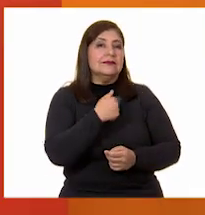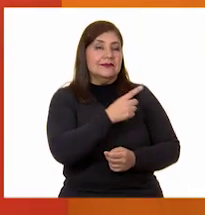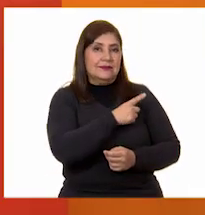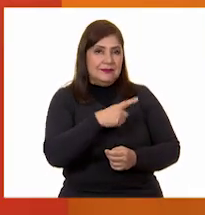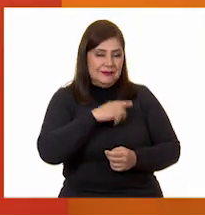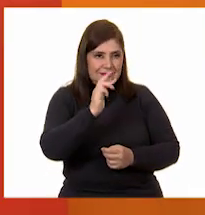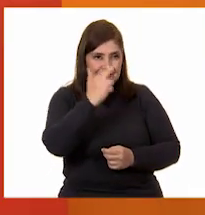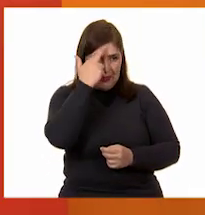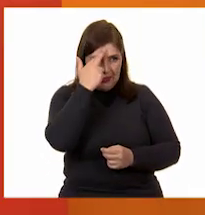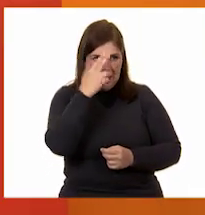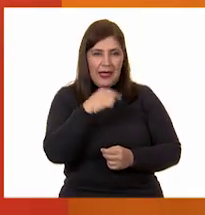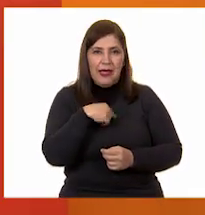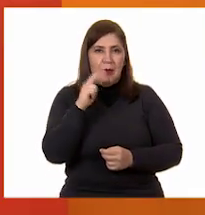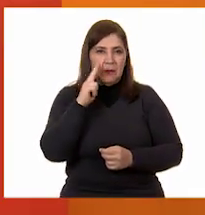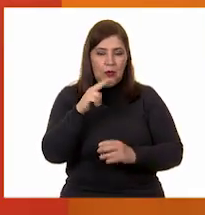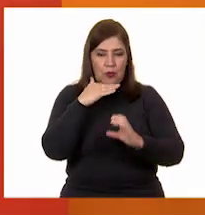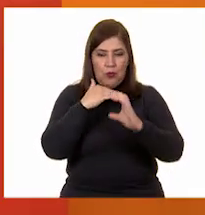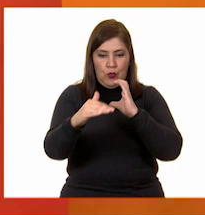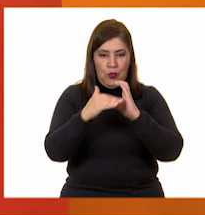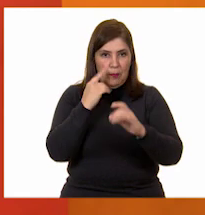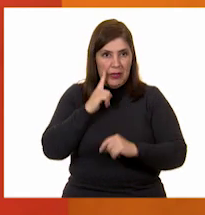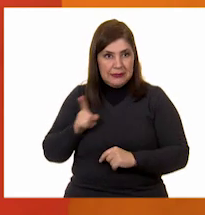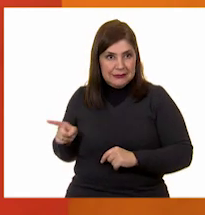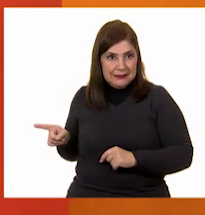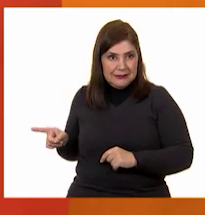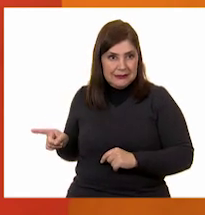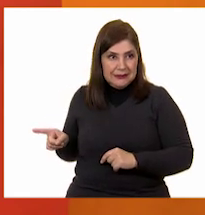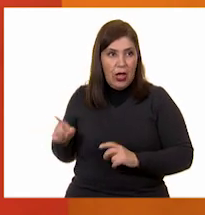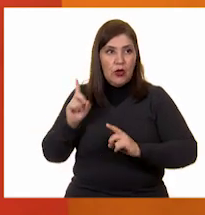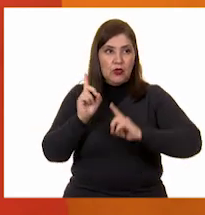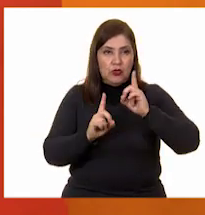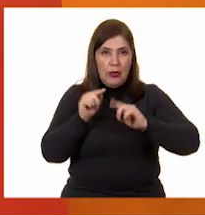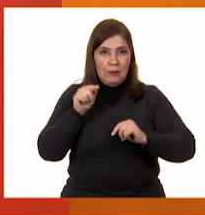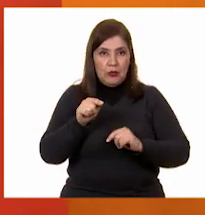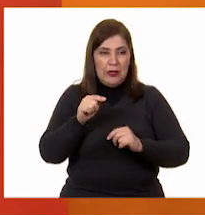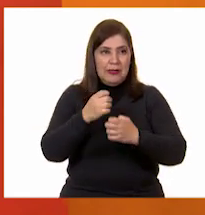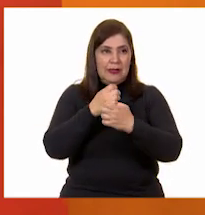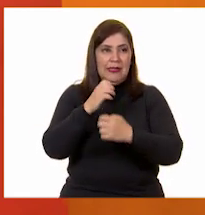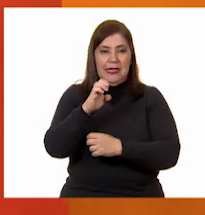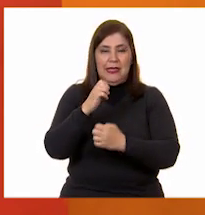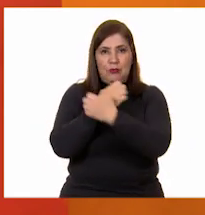está habilitado el correo que aparece en pantalla,